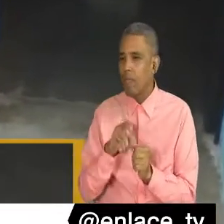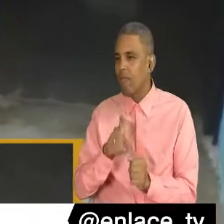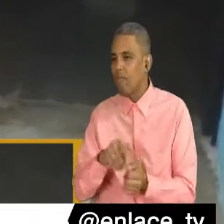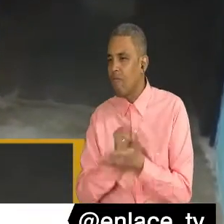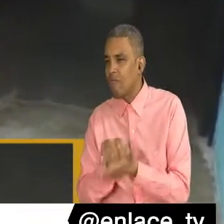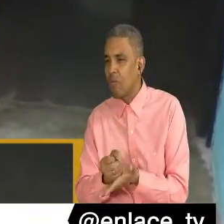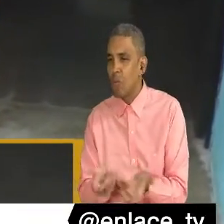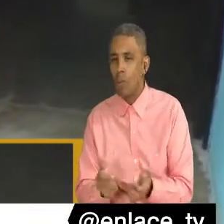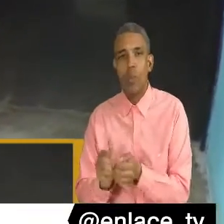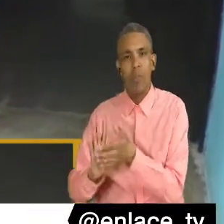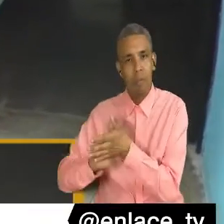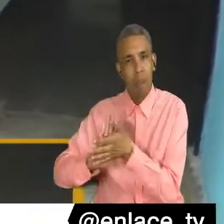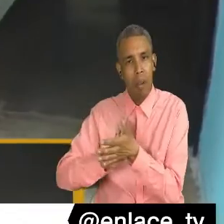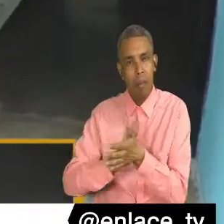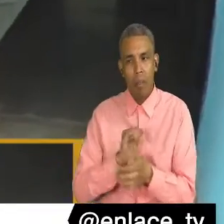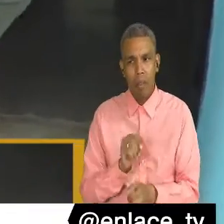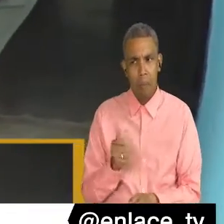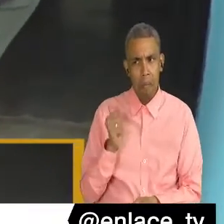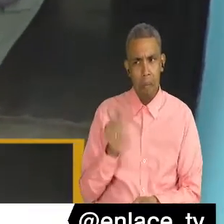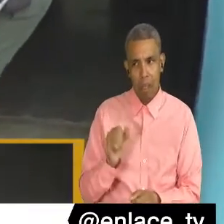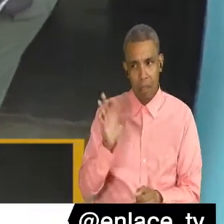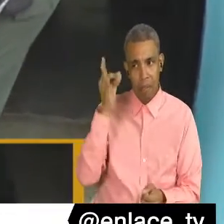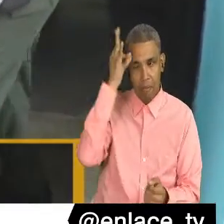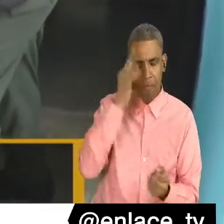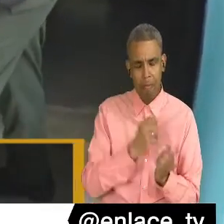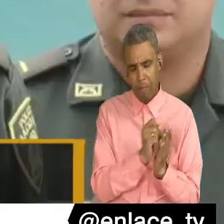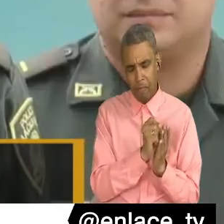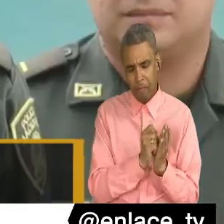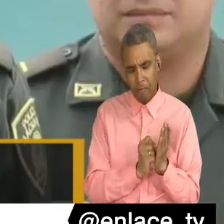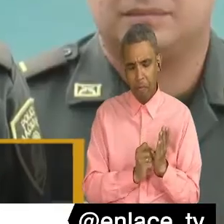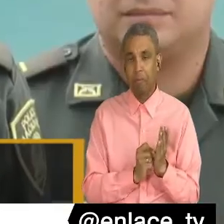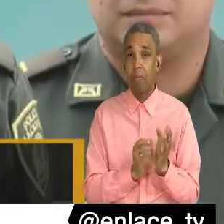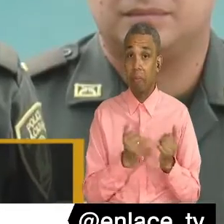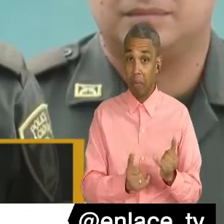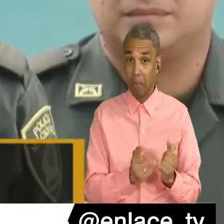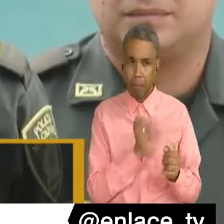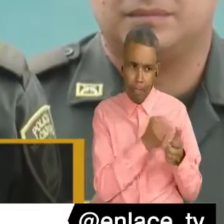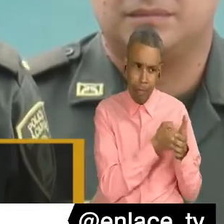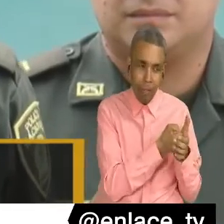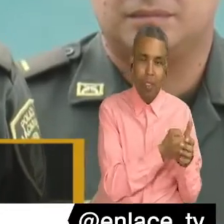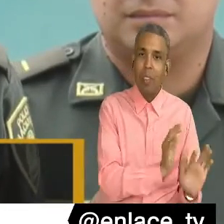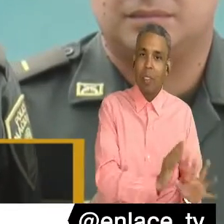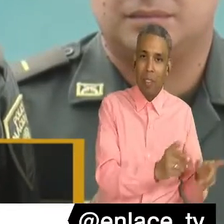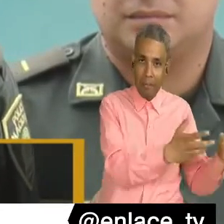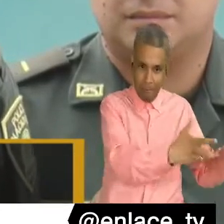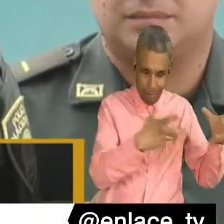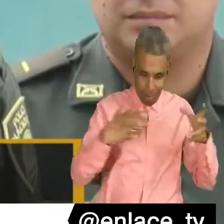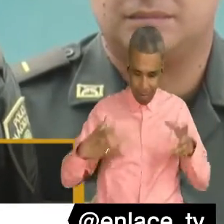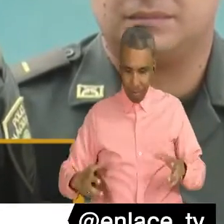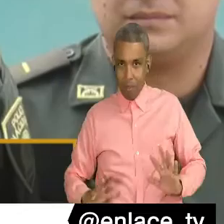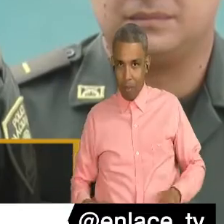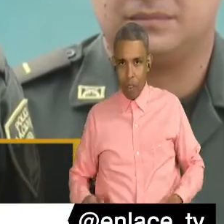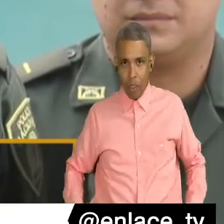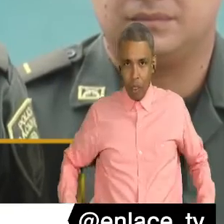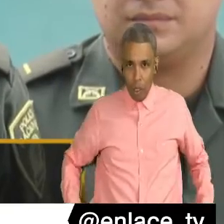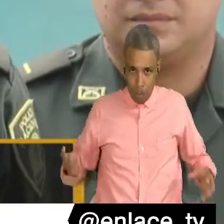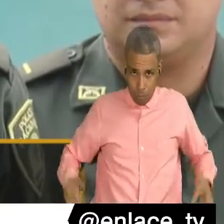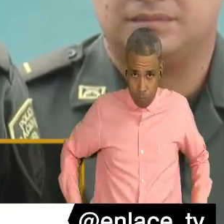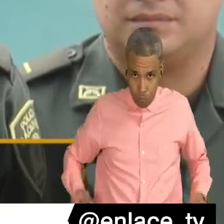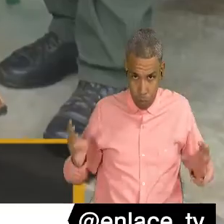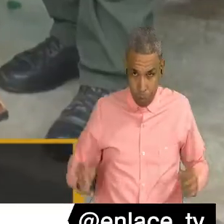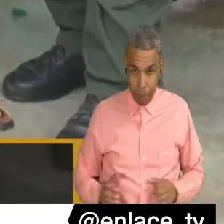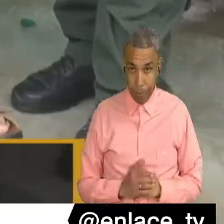Nosotros llegamos, atendemos los requerimientos y pues afortunadamente logramos entregar ya la cuarta silla de ruedas este año, en esta ocasión particular